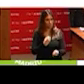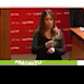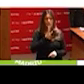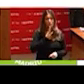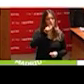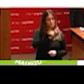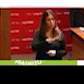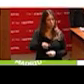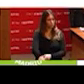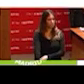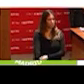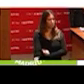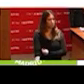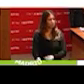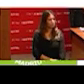estas